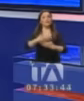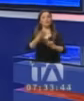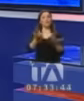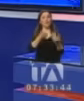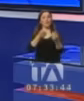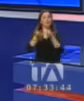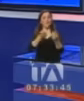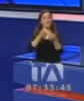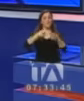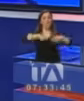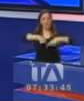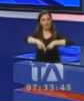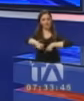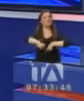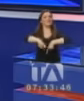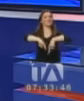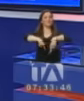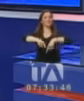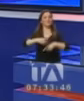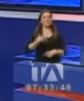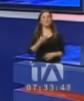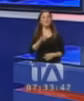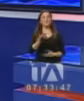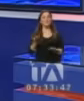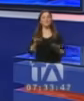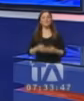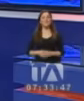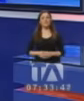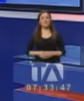de movilidad en el sector. ¿Cómo estás, Joana?